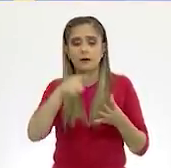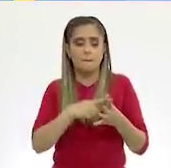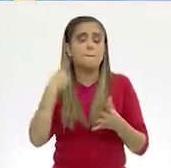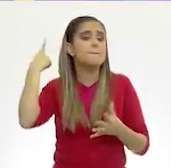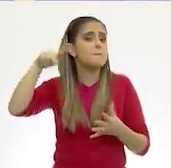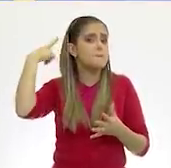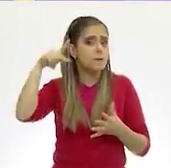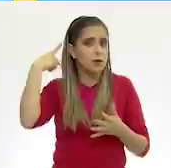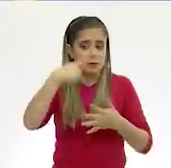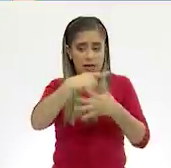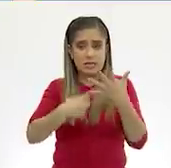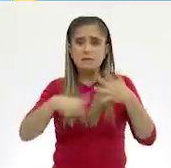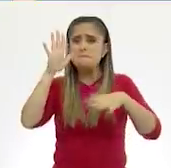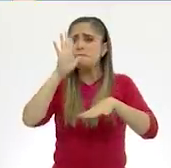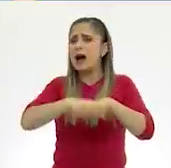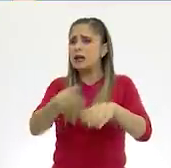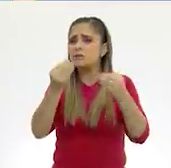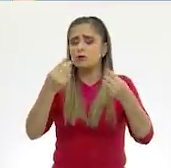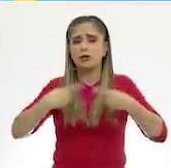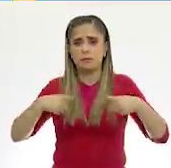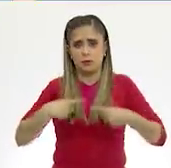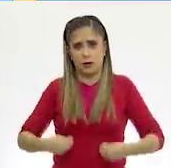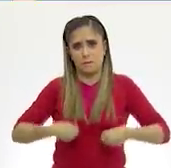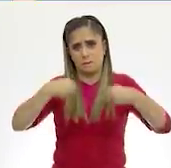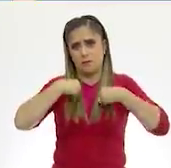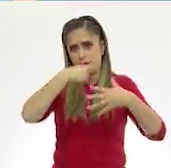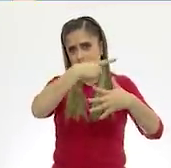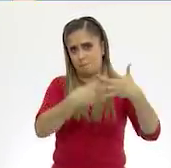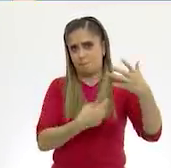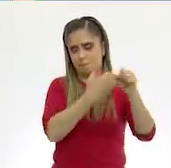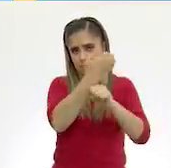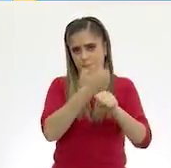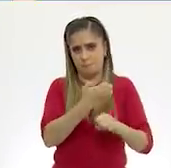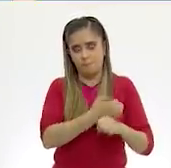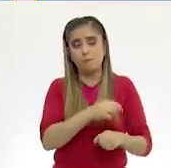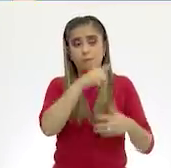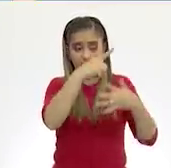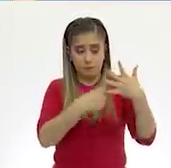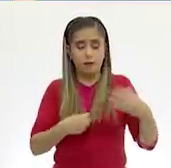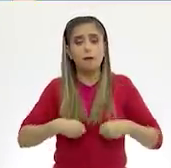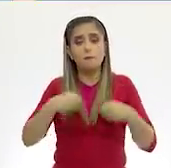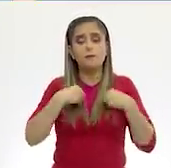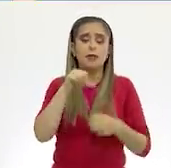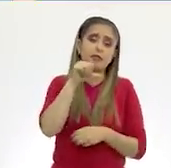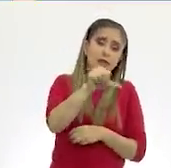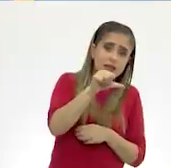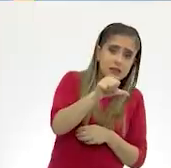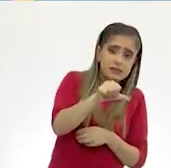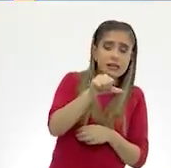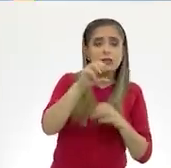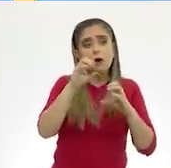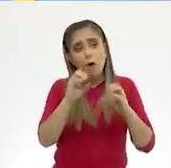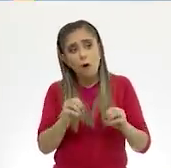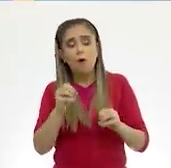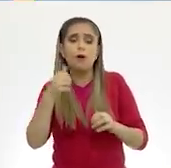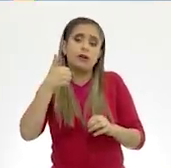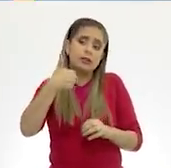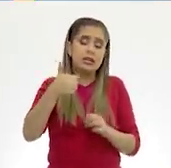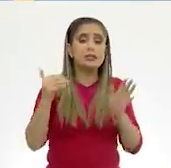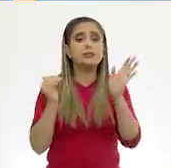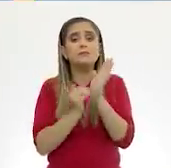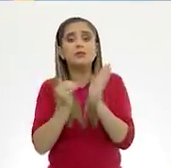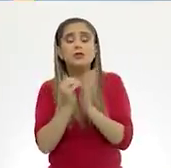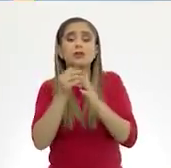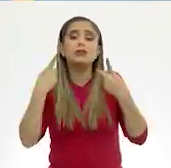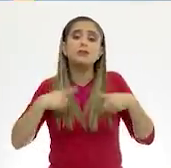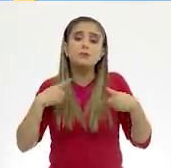Puebla. Muy bien. El número de habitantes oscila entre los 16 y 6 millones de